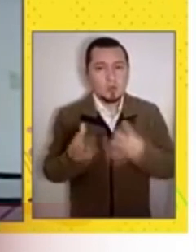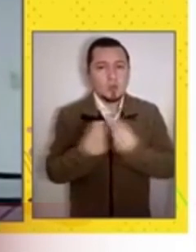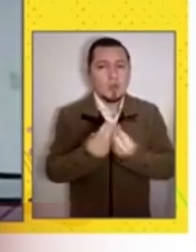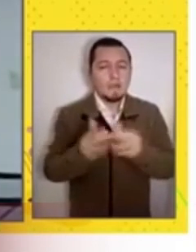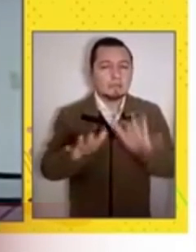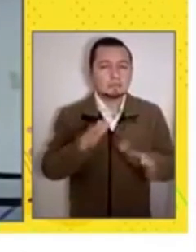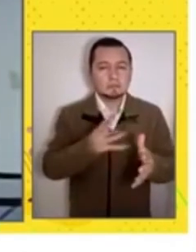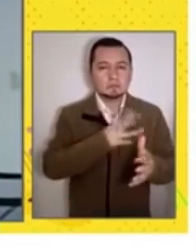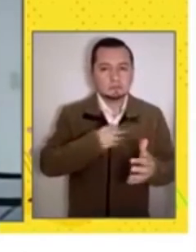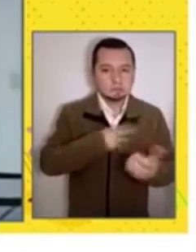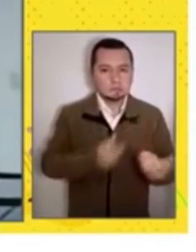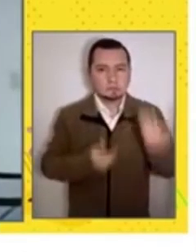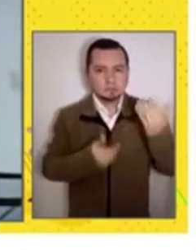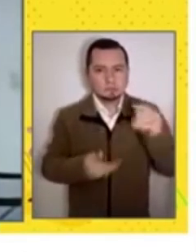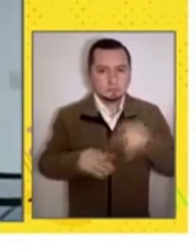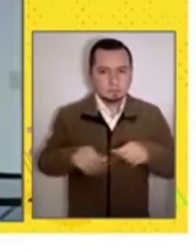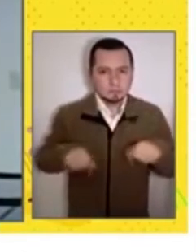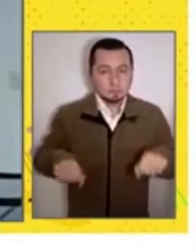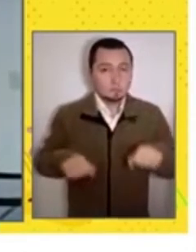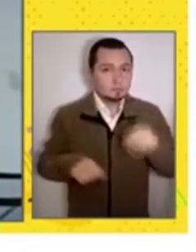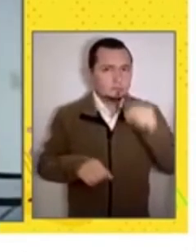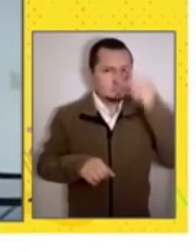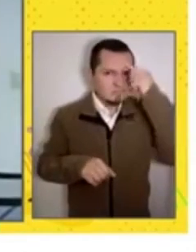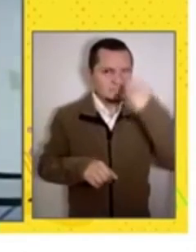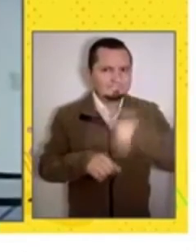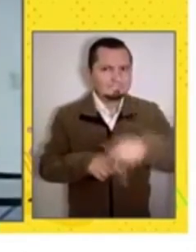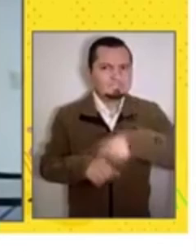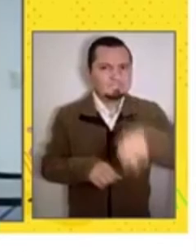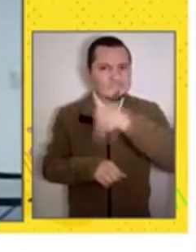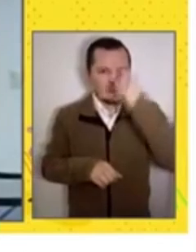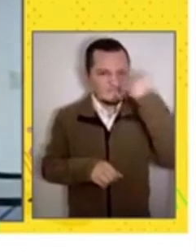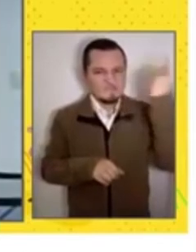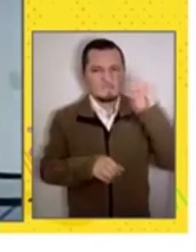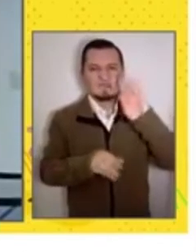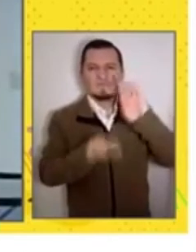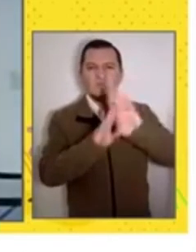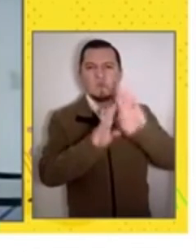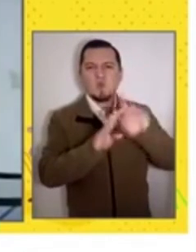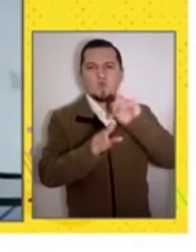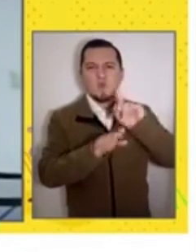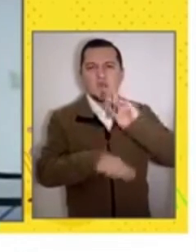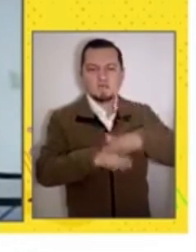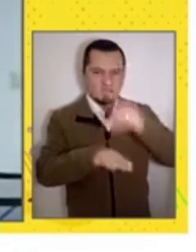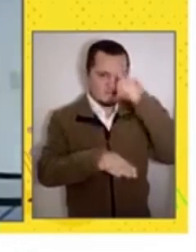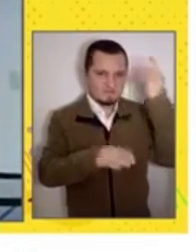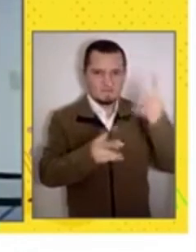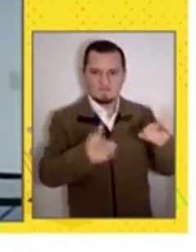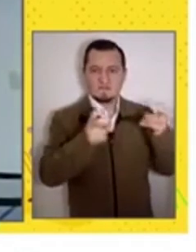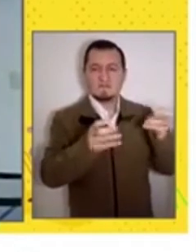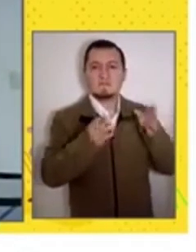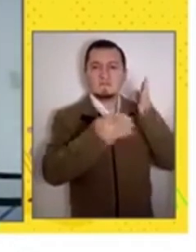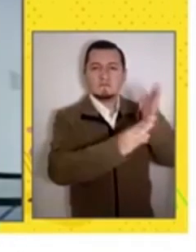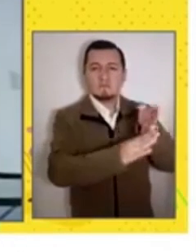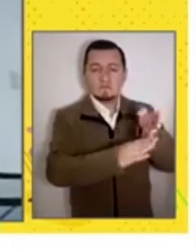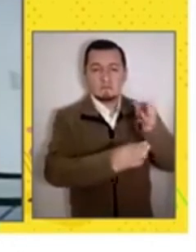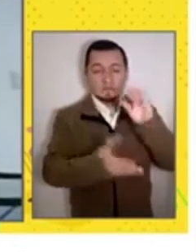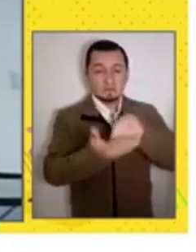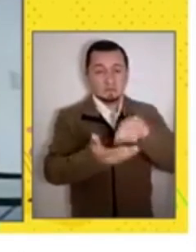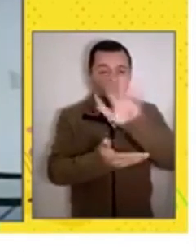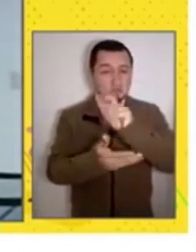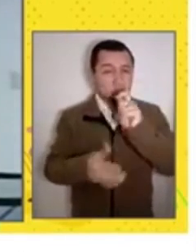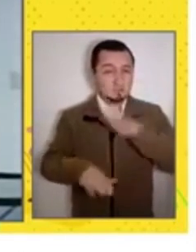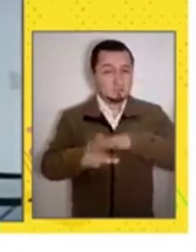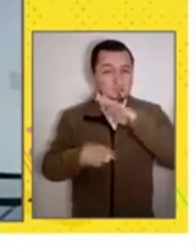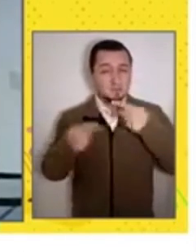los retos y los problemas de inseguridad y violencias que se viven todos los días. Nuestros viajes son más numerosos, entre cuatro y cinco viajes en